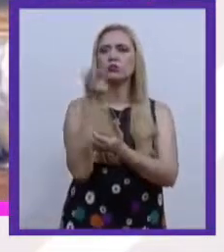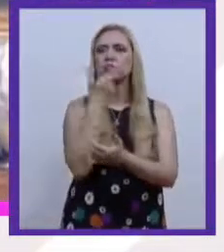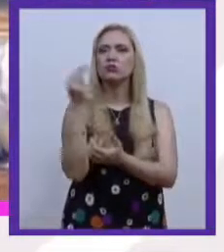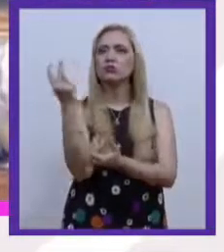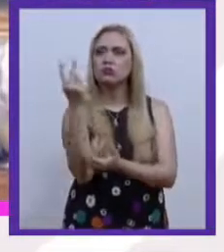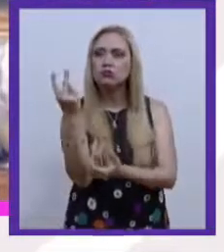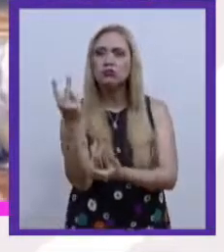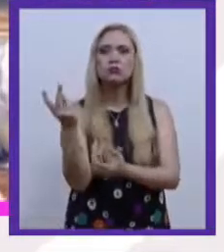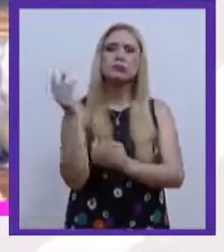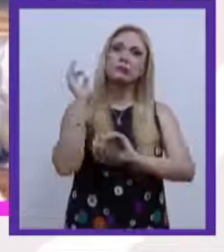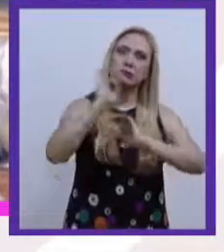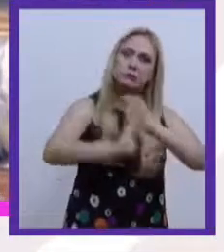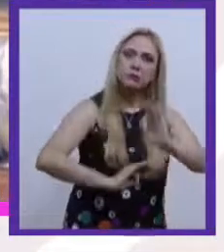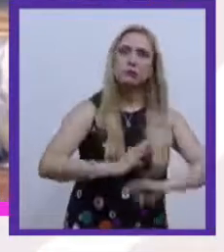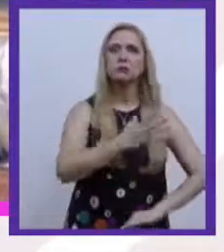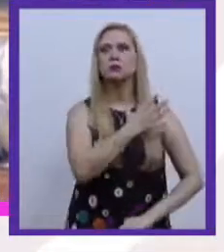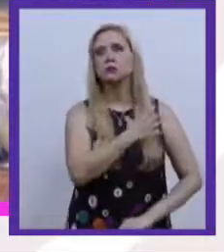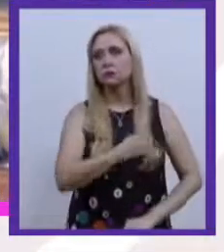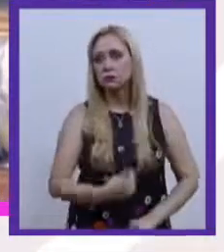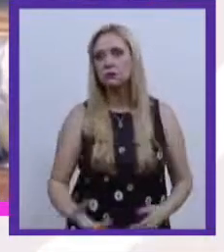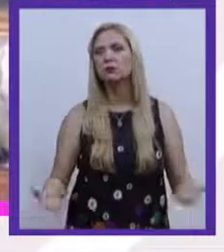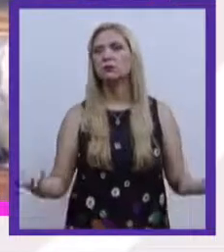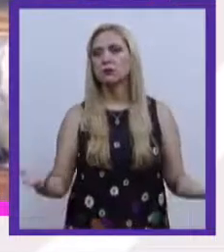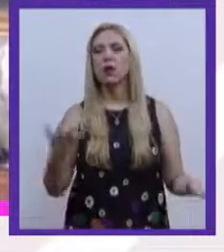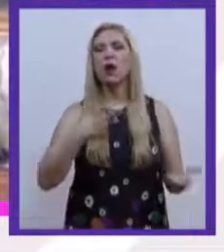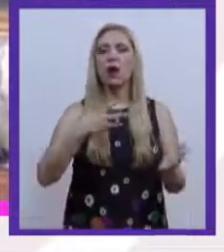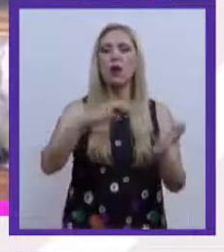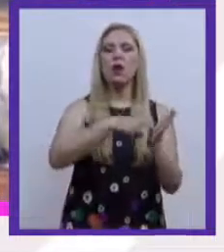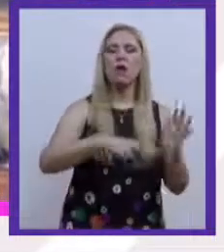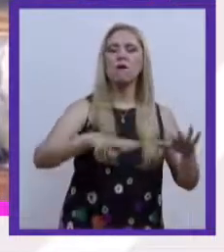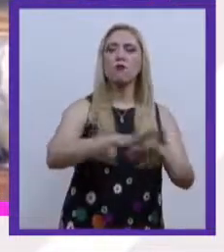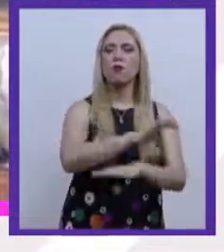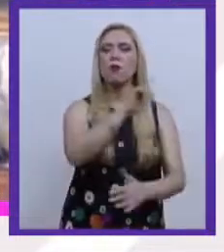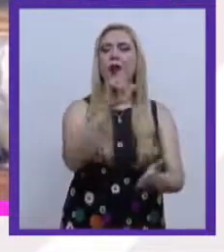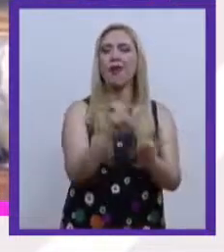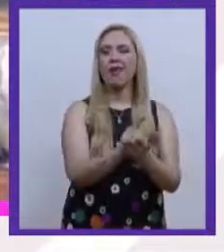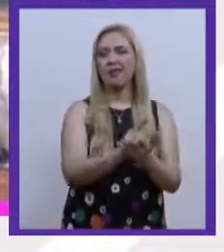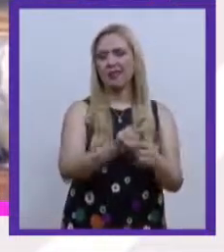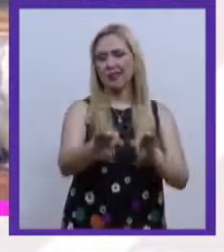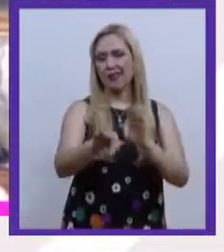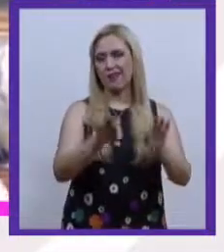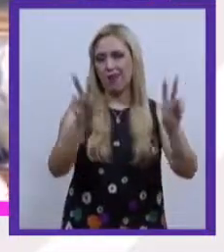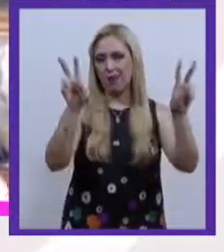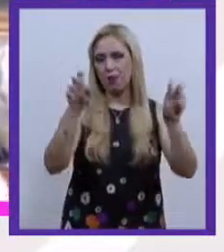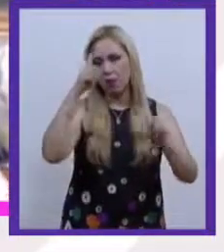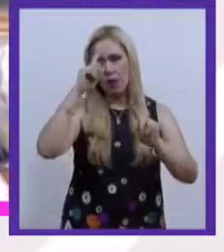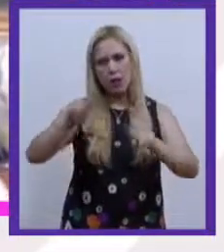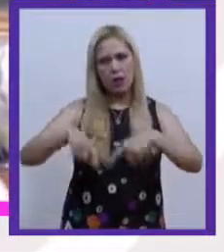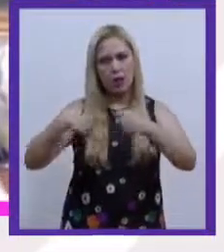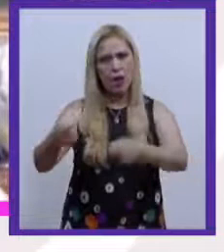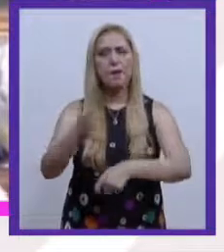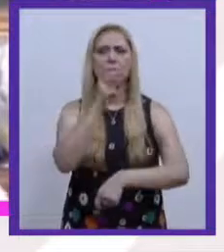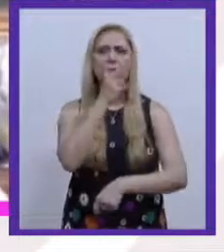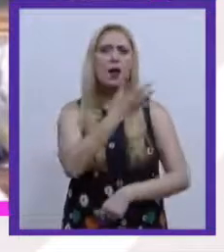existe una reforma a la Ley Federal del Trabajo para reconocer, para otorgar una licencia de paternidad de 30